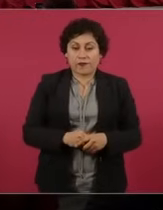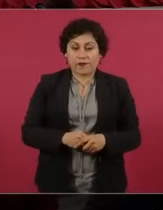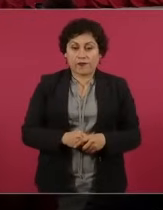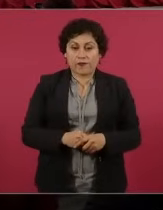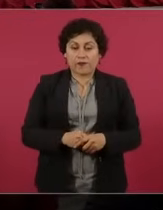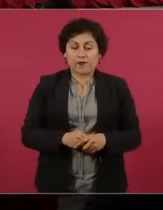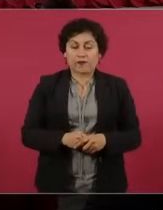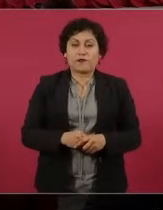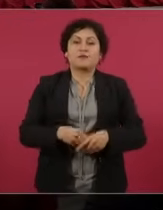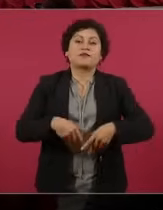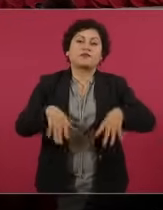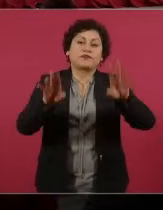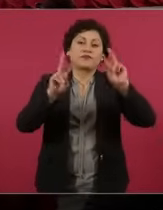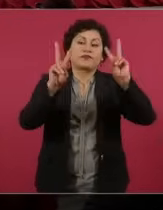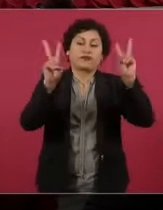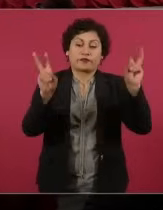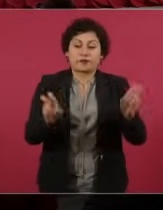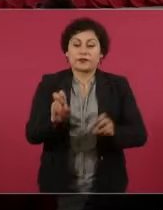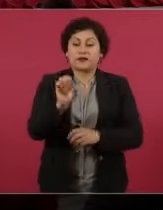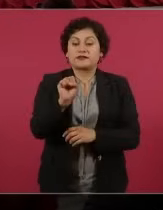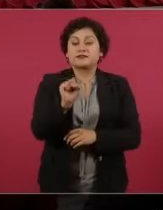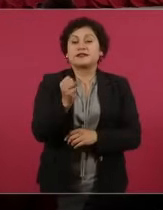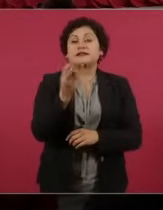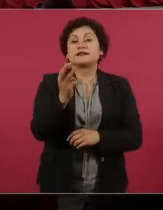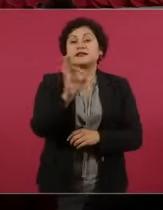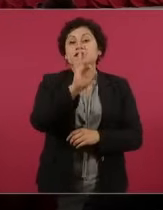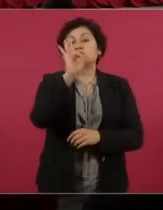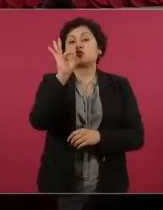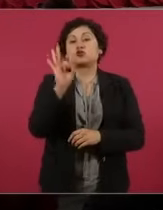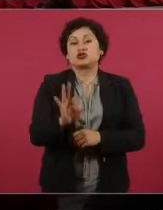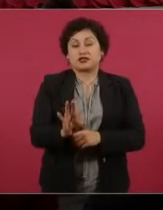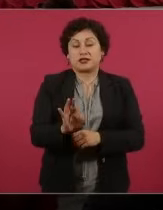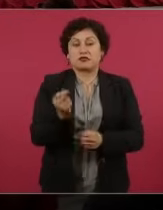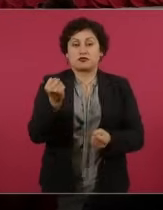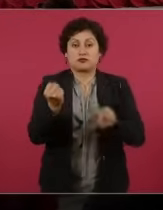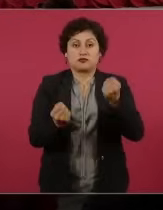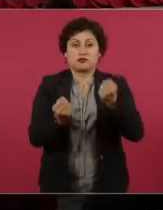Sube 63% de eventos, venta de autos chinos.